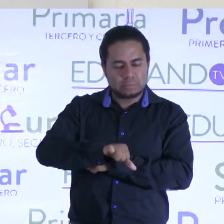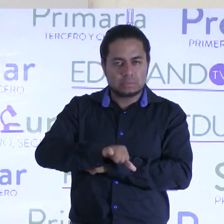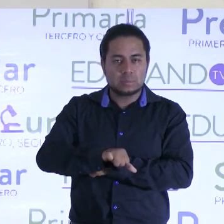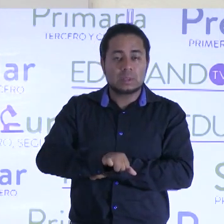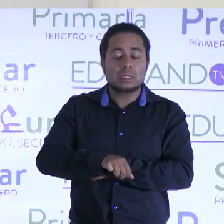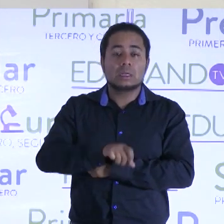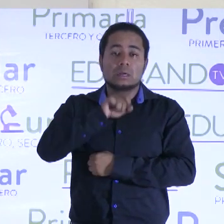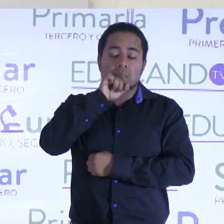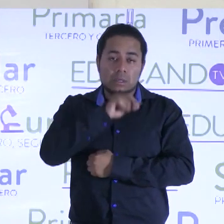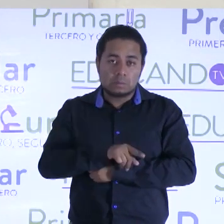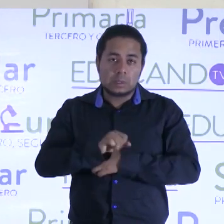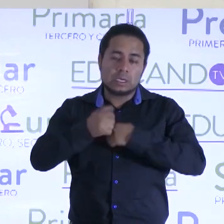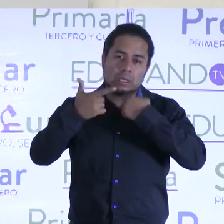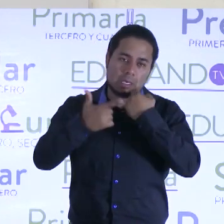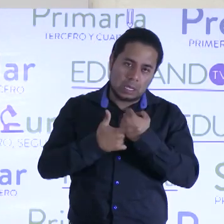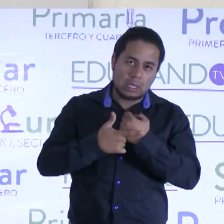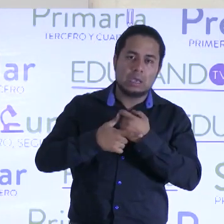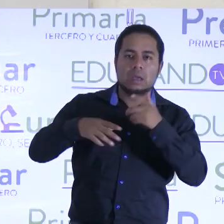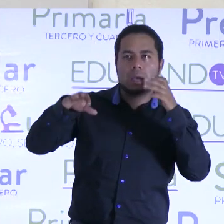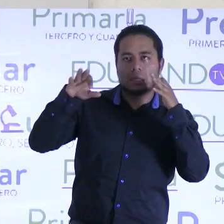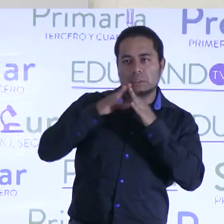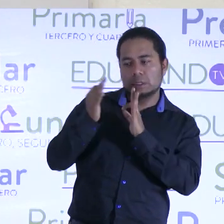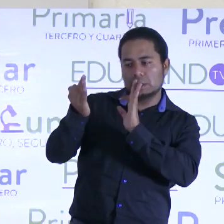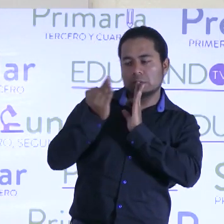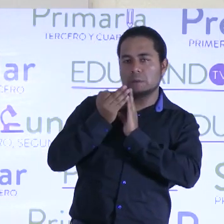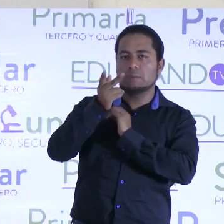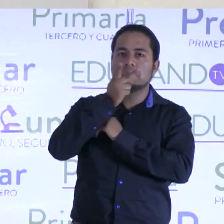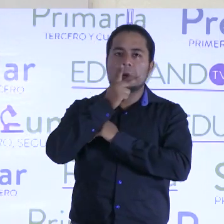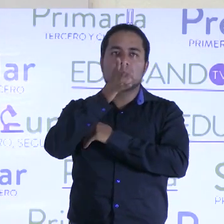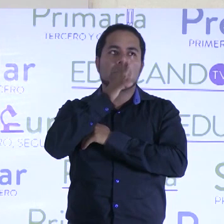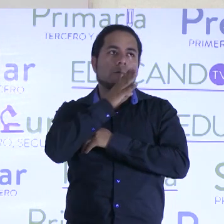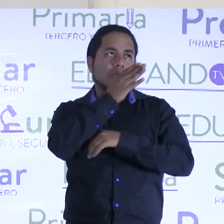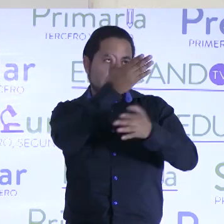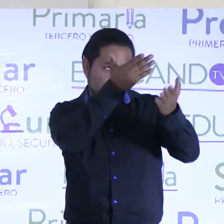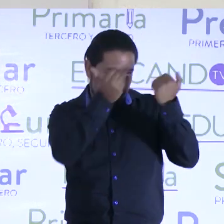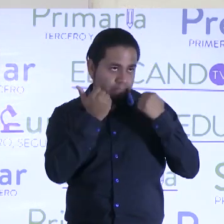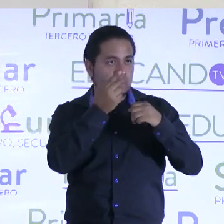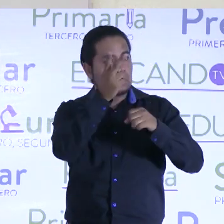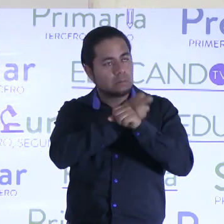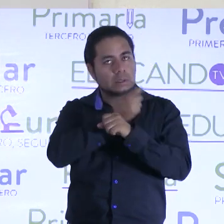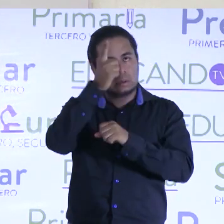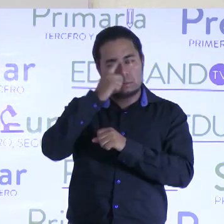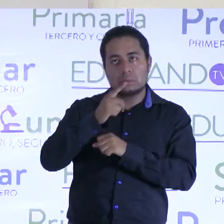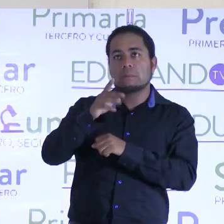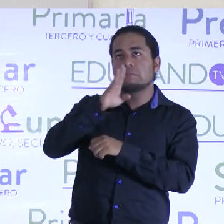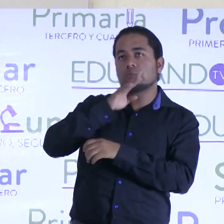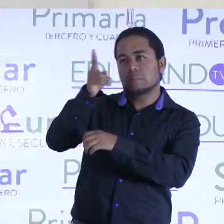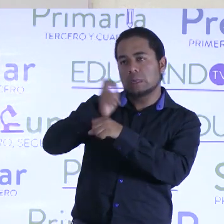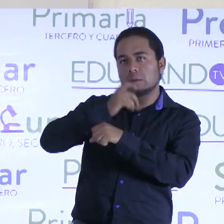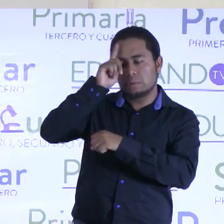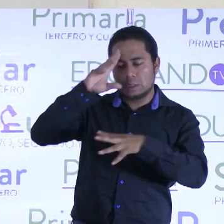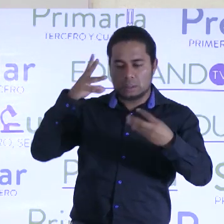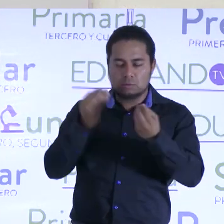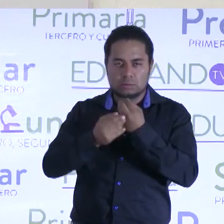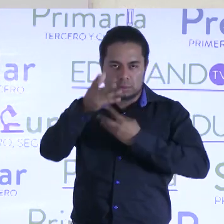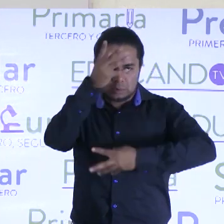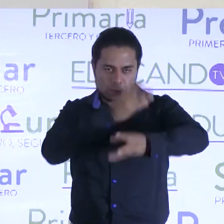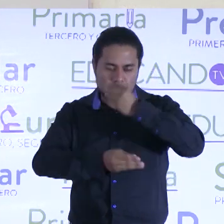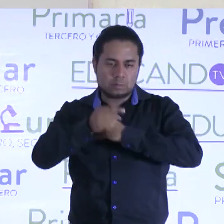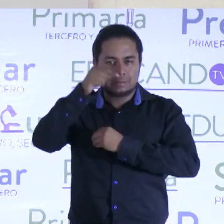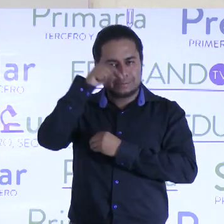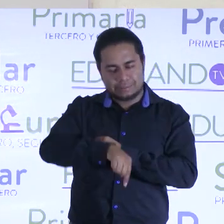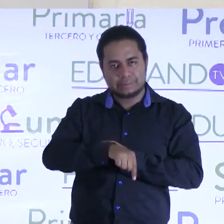sesión. También, si estás cerca papá o mamá, puedes invitarlos para que juntos